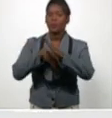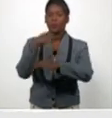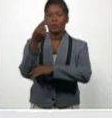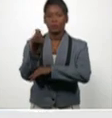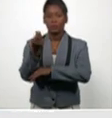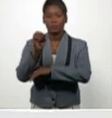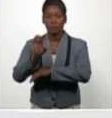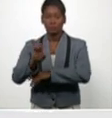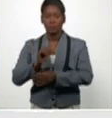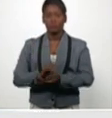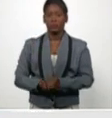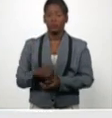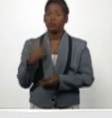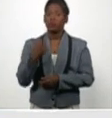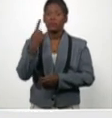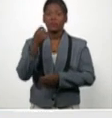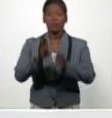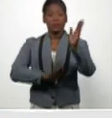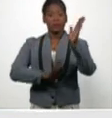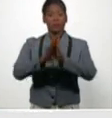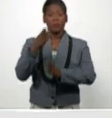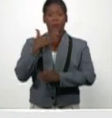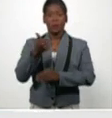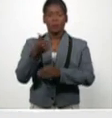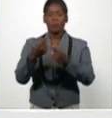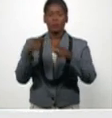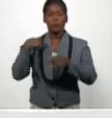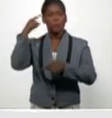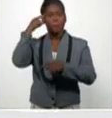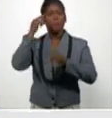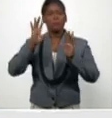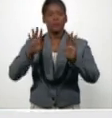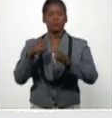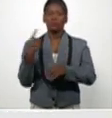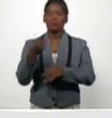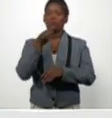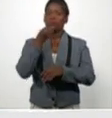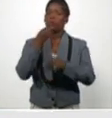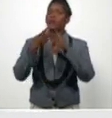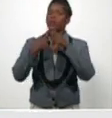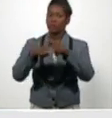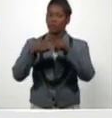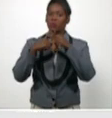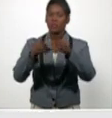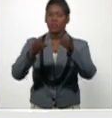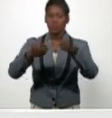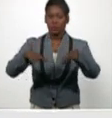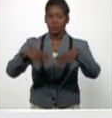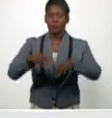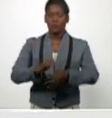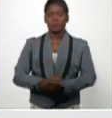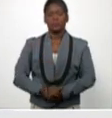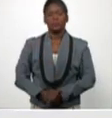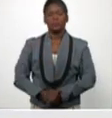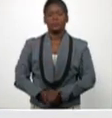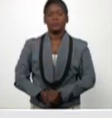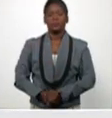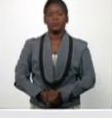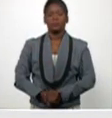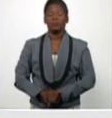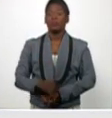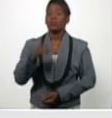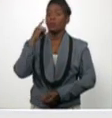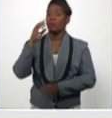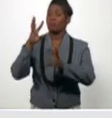la necesita, y que además lo vamos a resolver, para no equivocarnos. Siguen siendo cifras dolorosas,